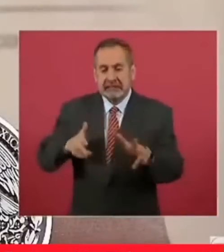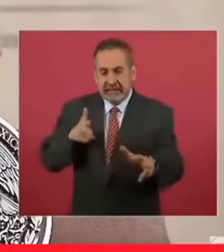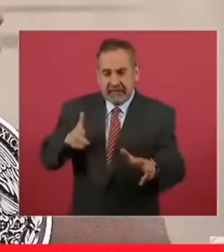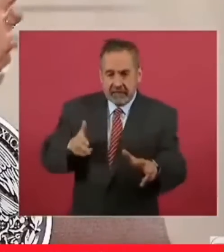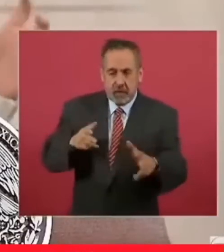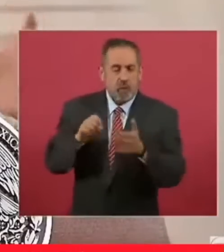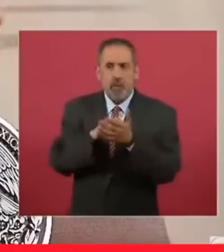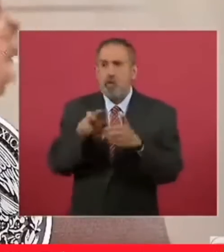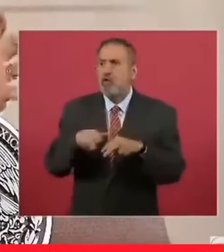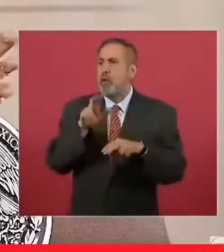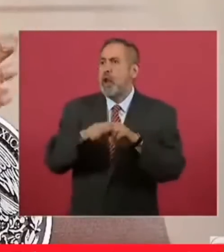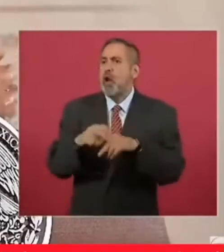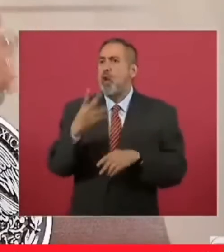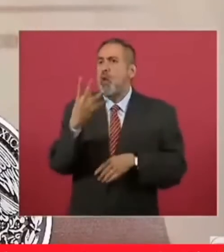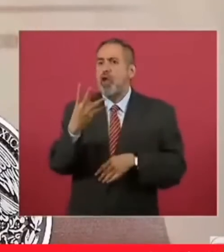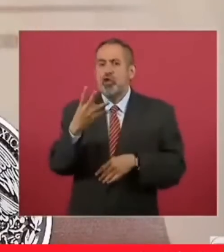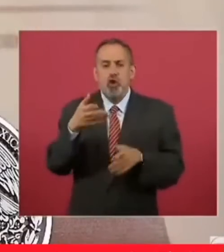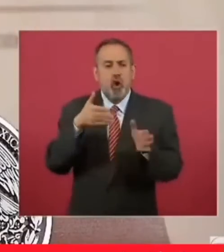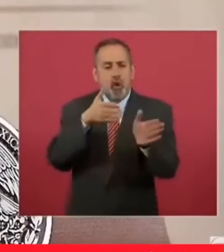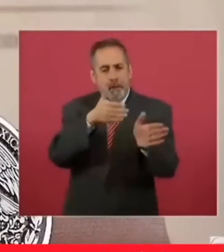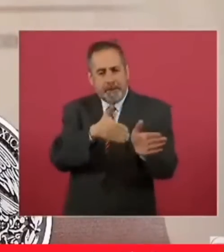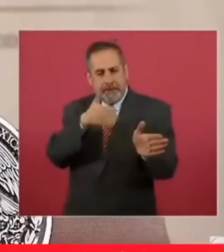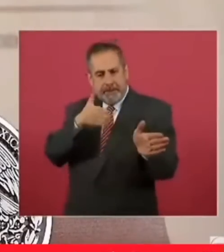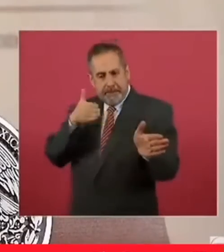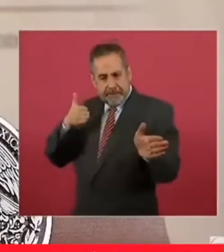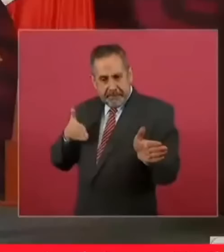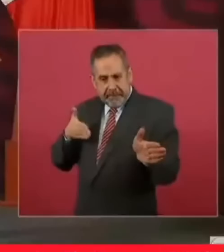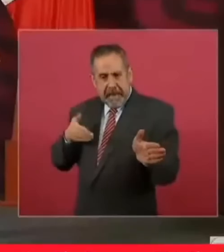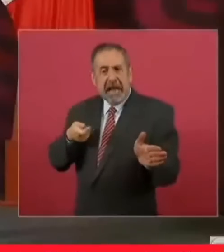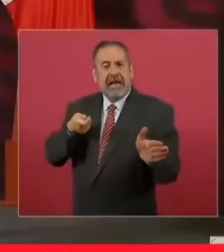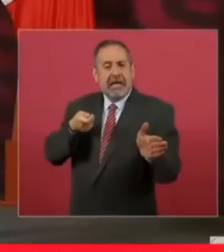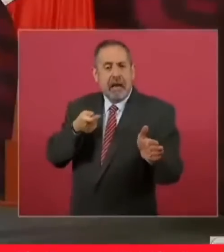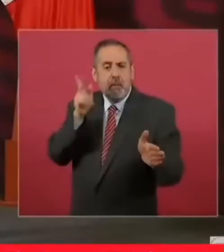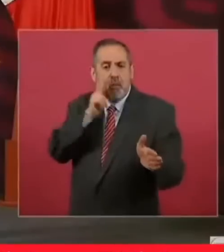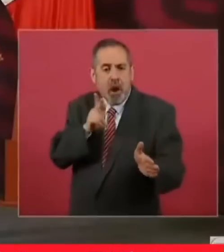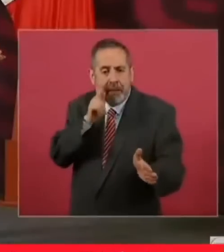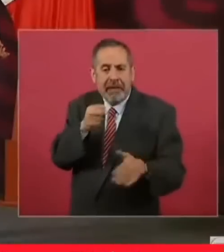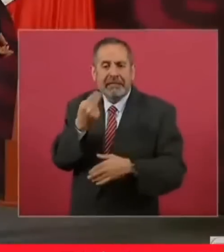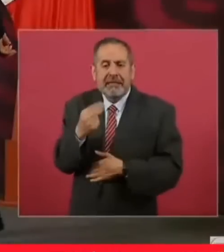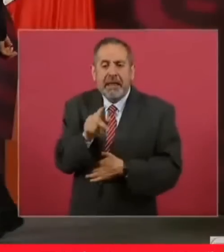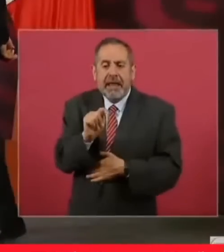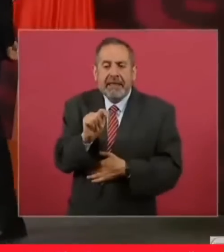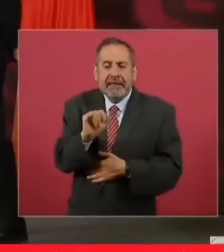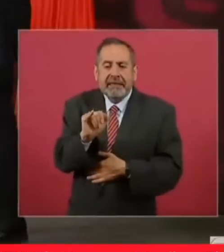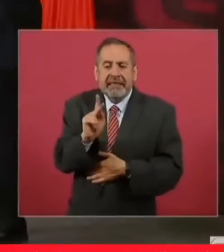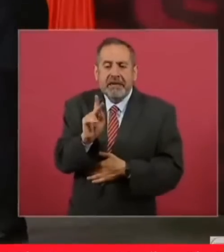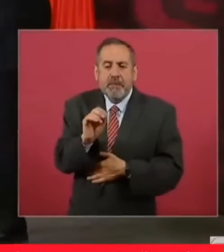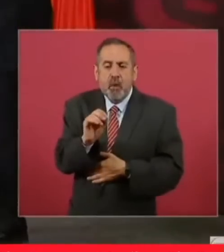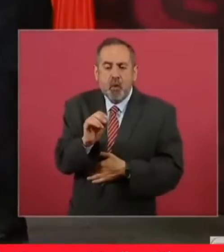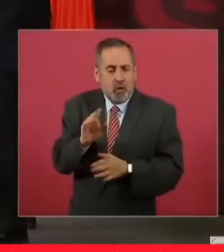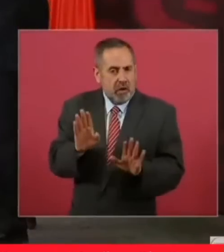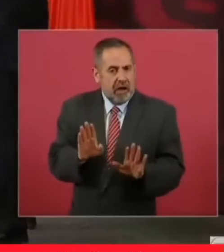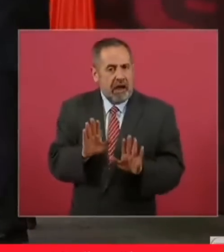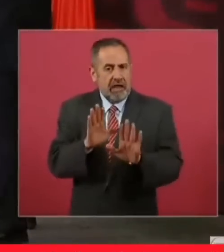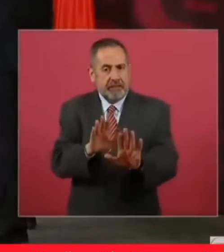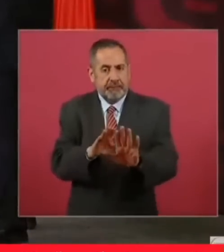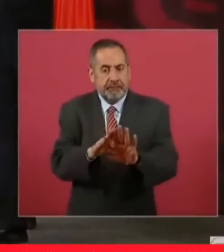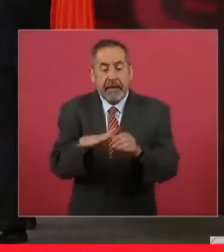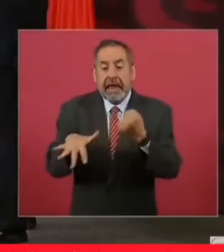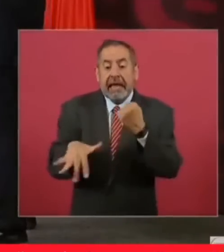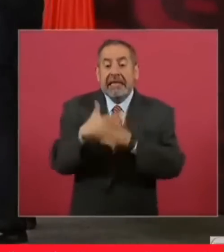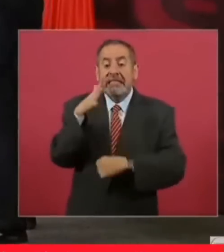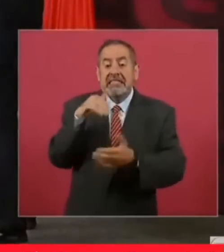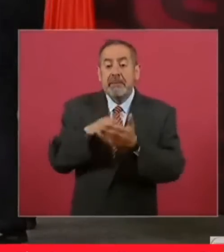tren estándar de 4 coches, hay que hacer las pruebas tipo, quiere decir de ese tipo de tren. Y ese tren se prueba